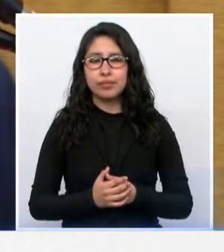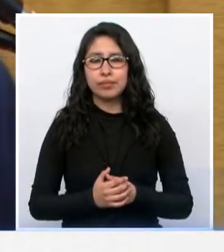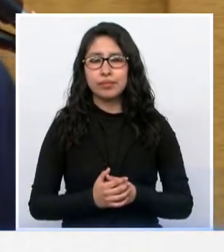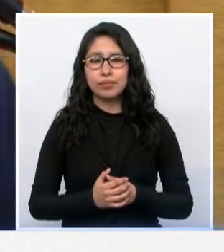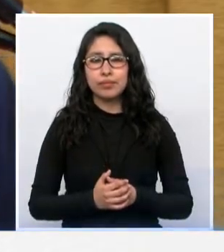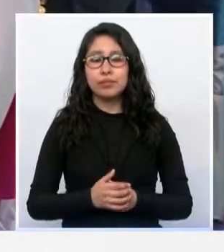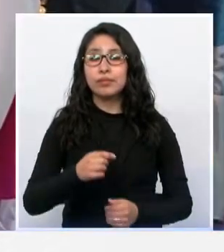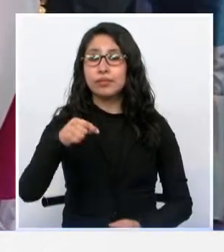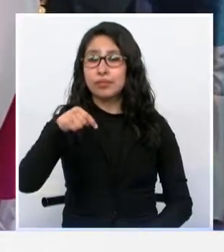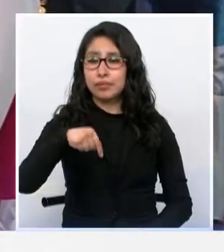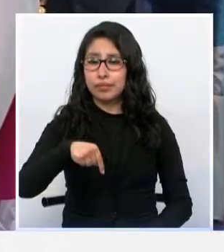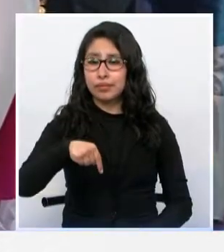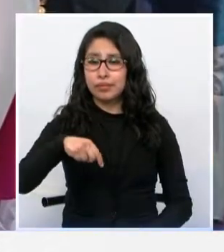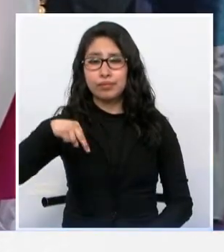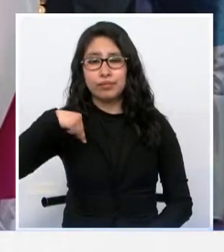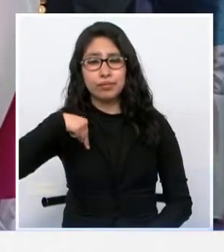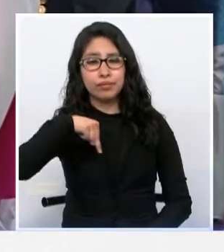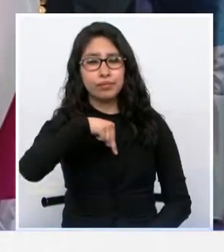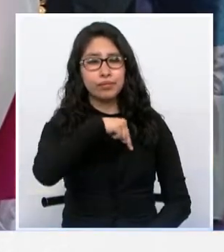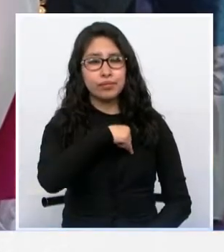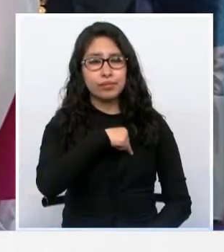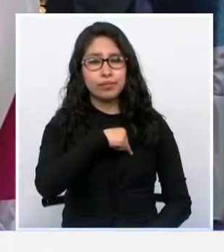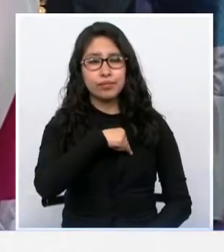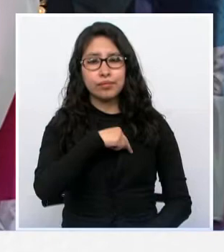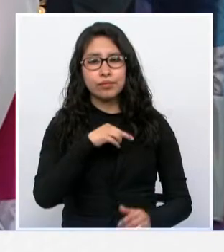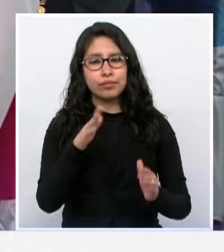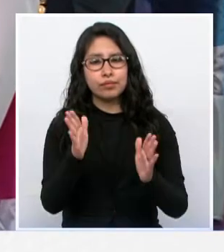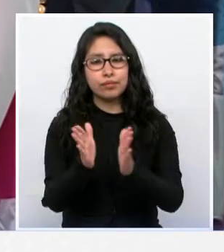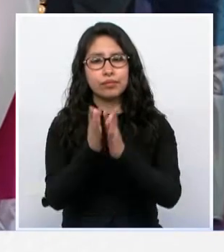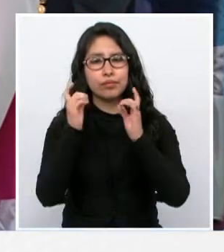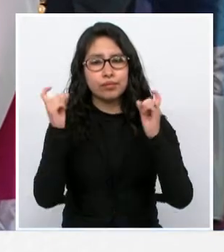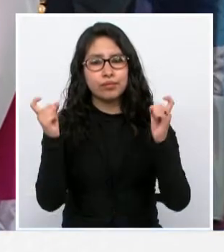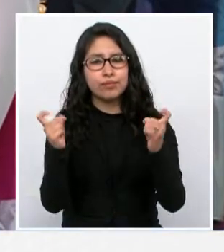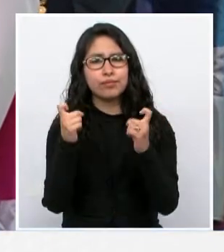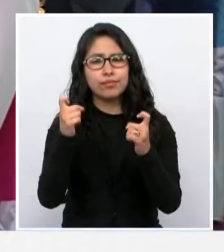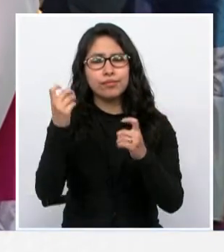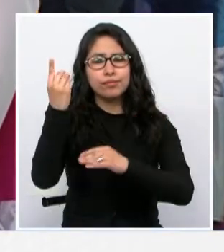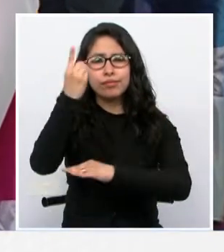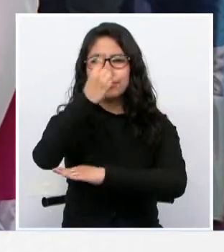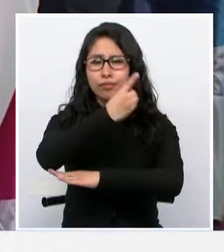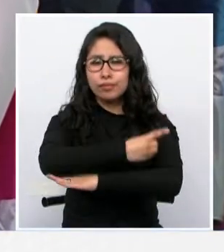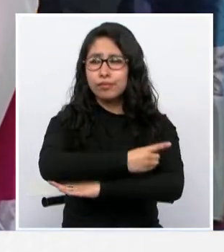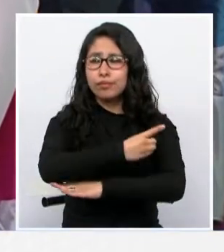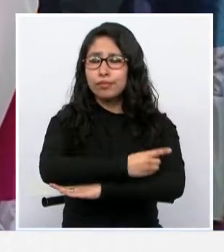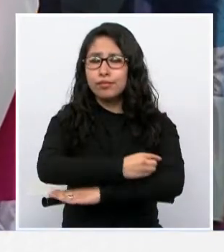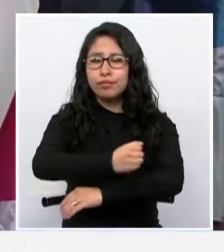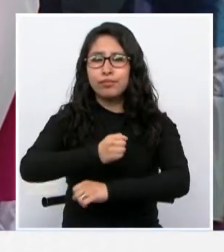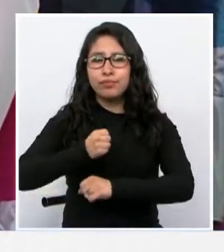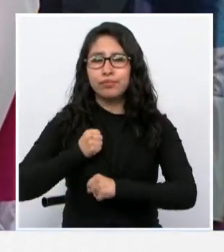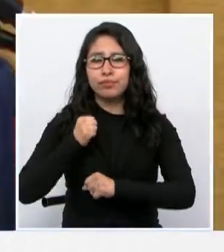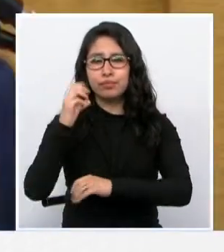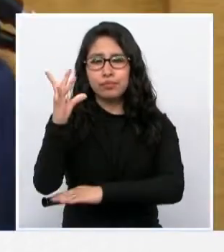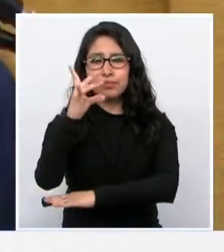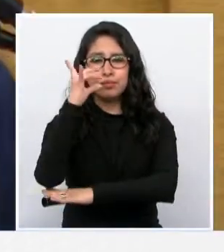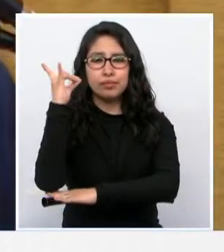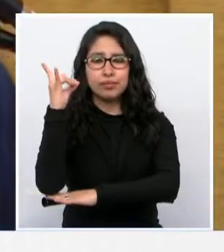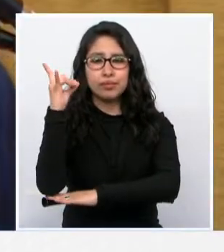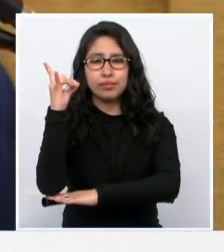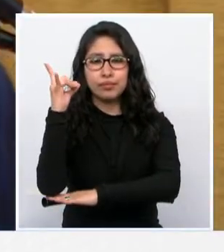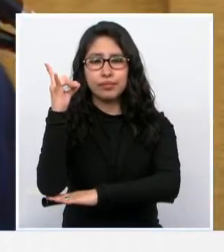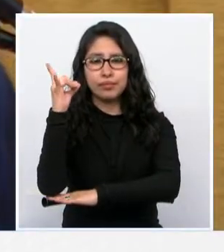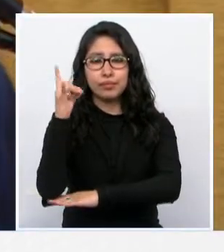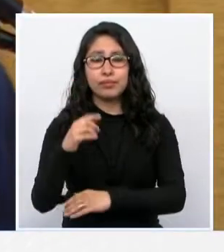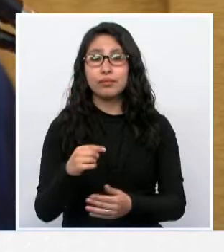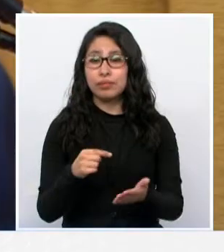Estamos aquí para celebrar el Día de las Fuerzas Armadas Bolivianas.